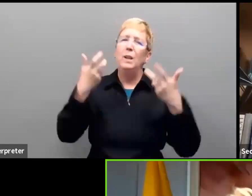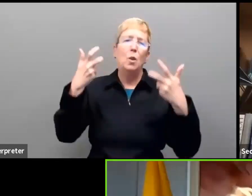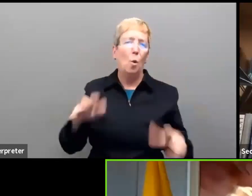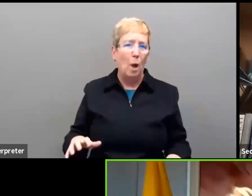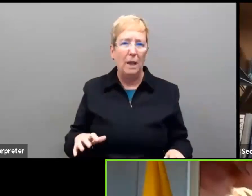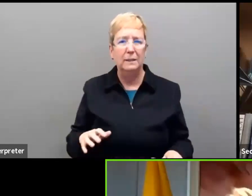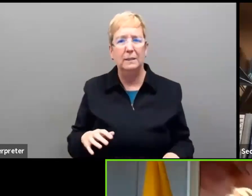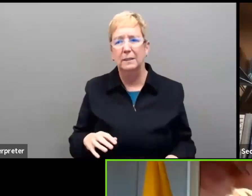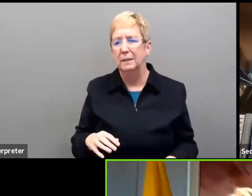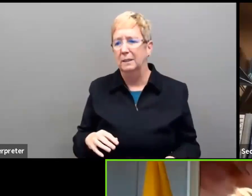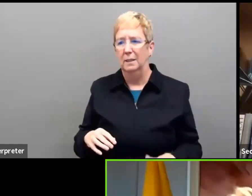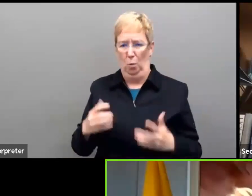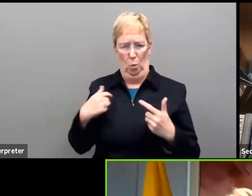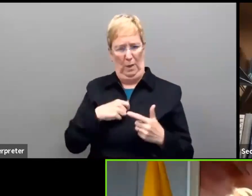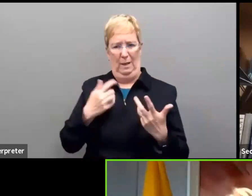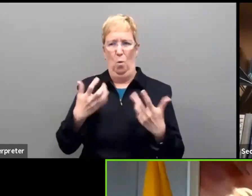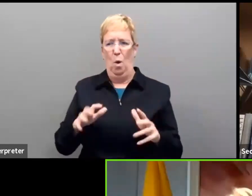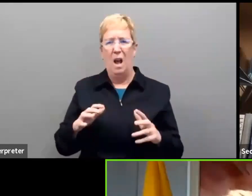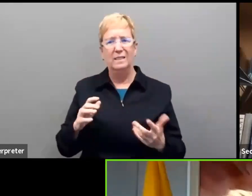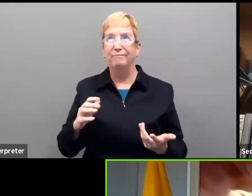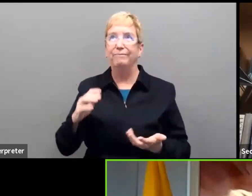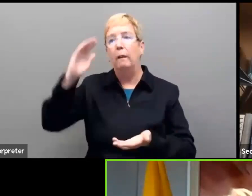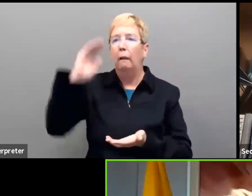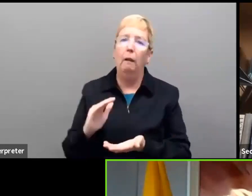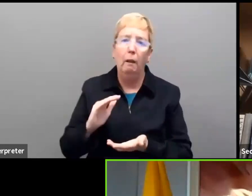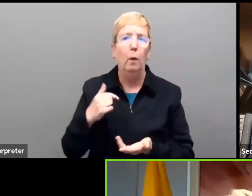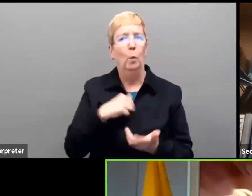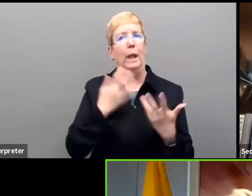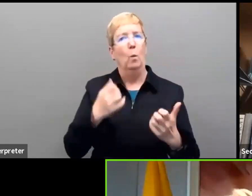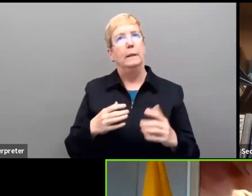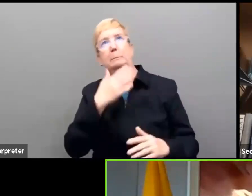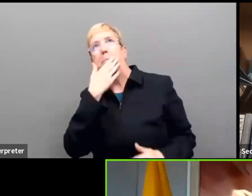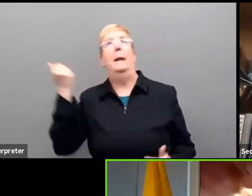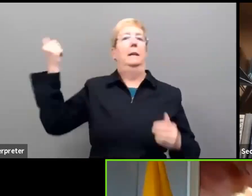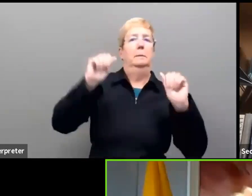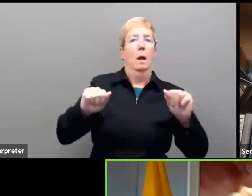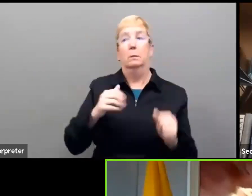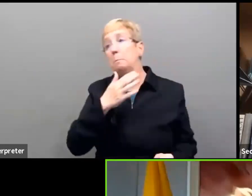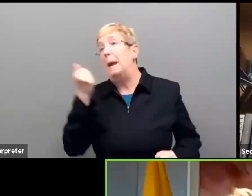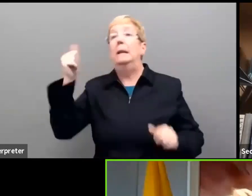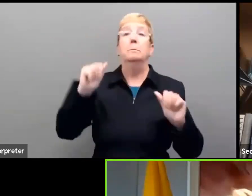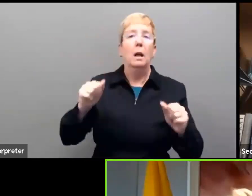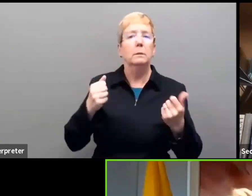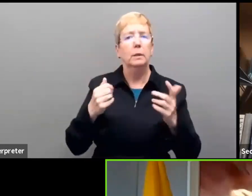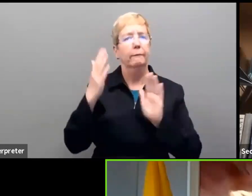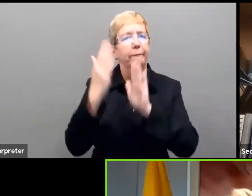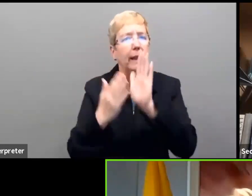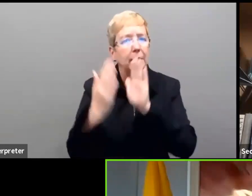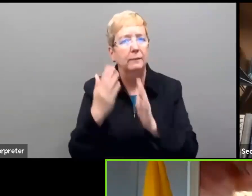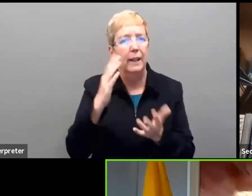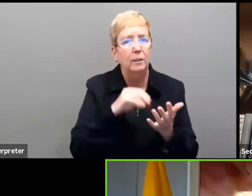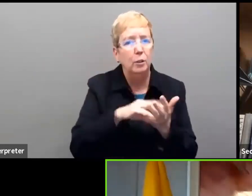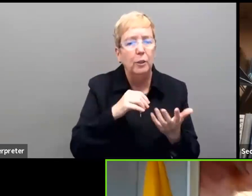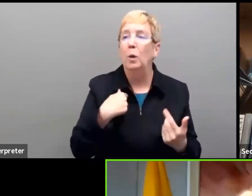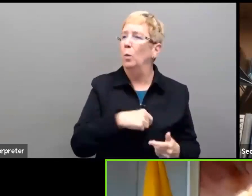repito, entre más nuevos mexicanos estemos eh, haciendo